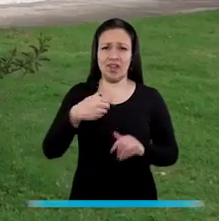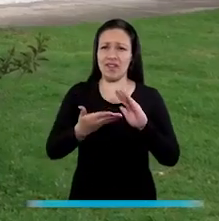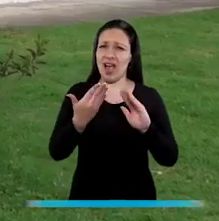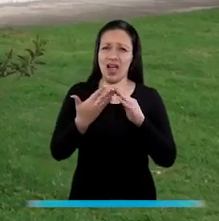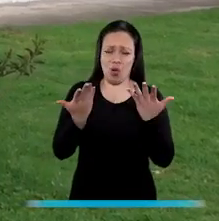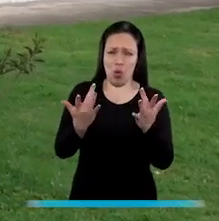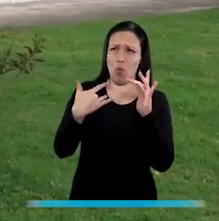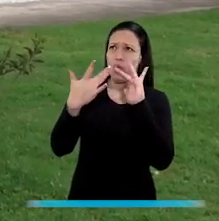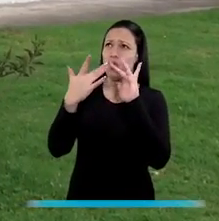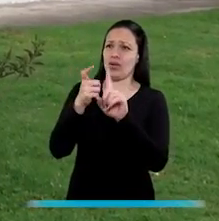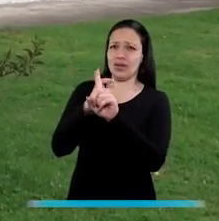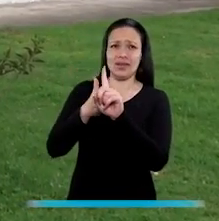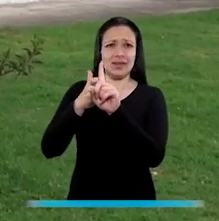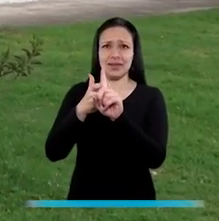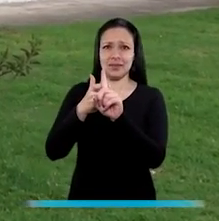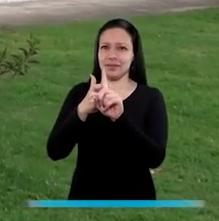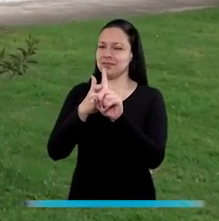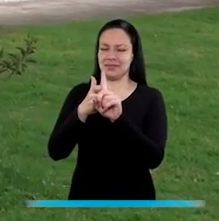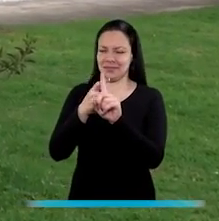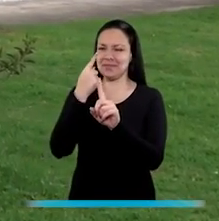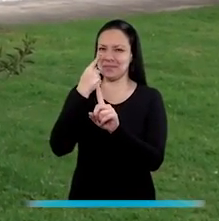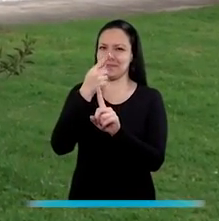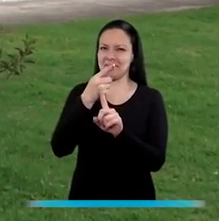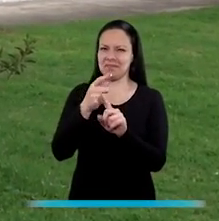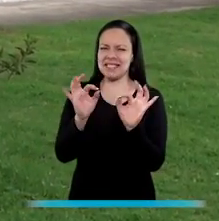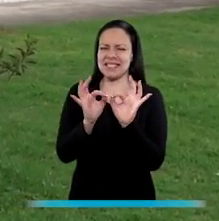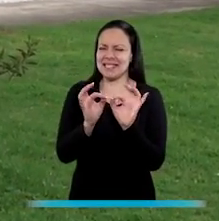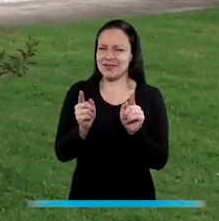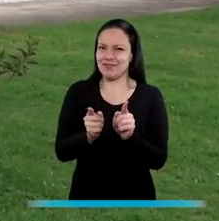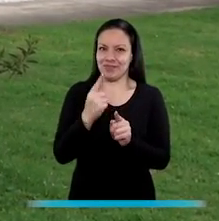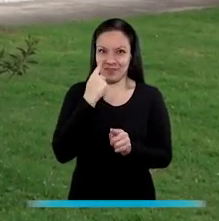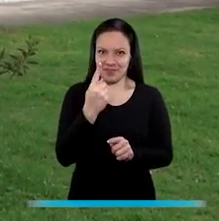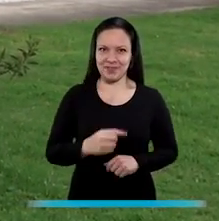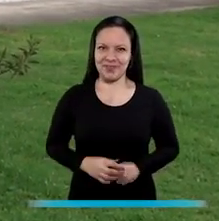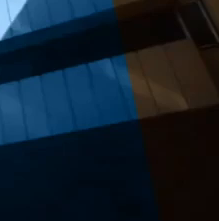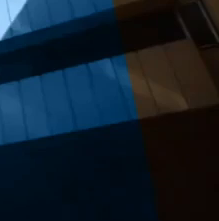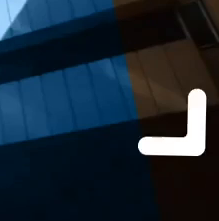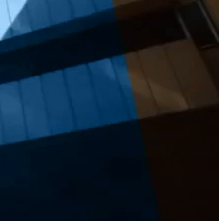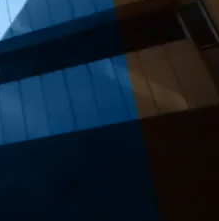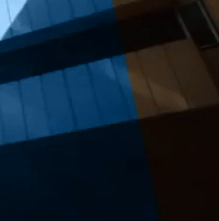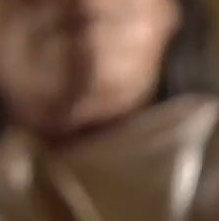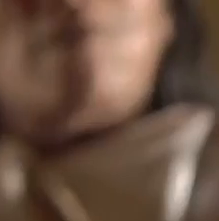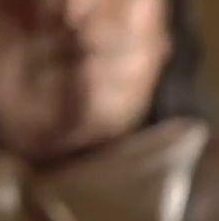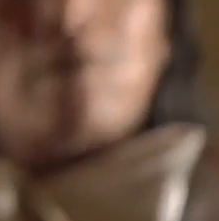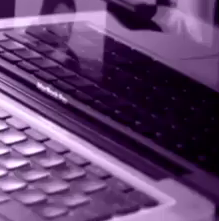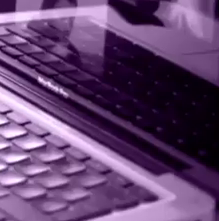nunca fue tan fácil comunicarse con la procu ya acceder a sus servicios sólo se necesitan un par de clics